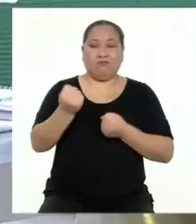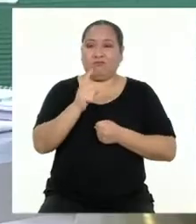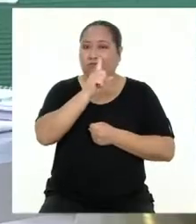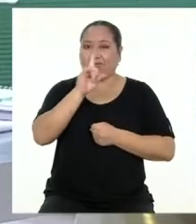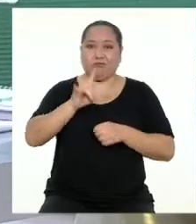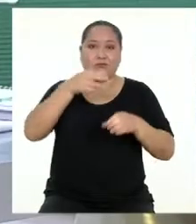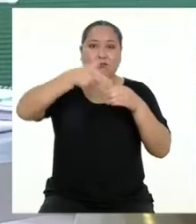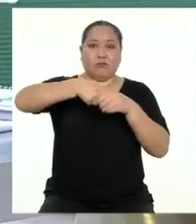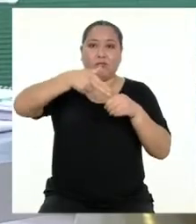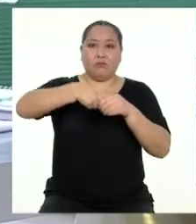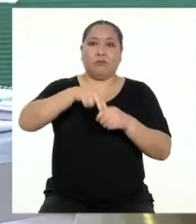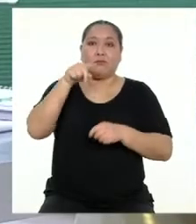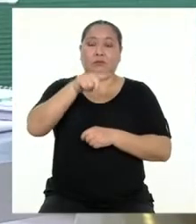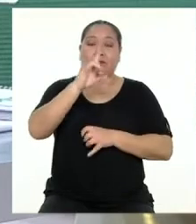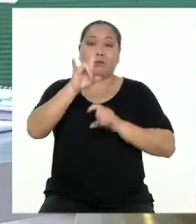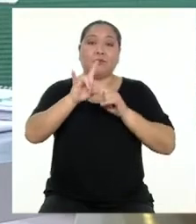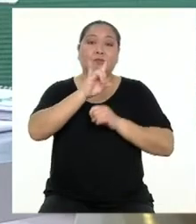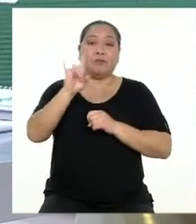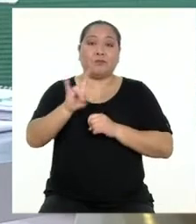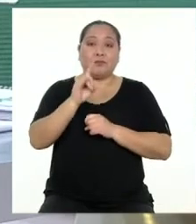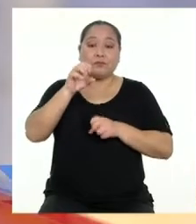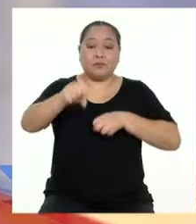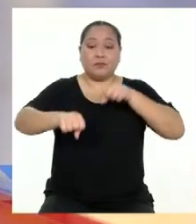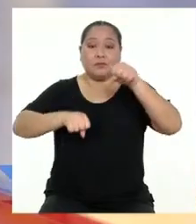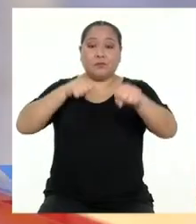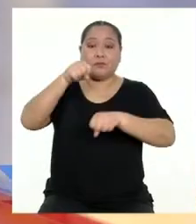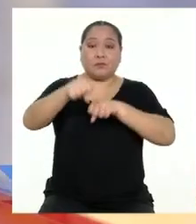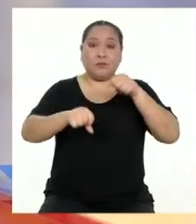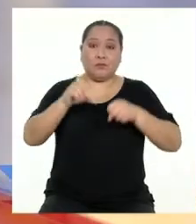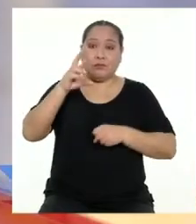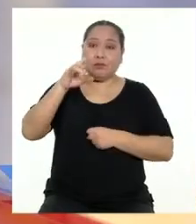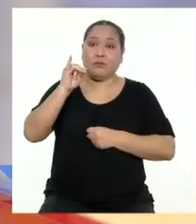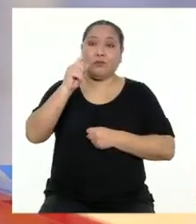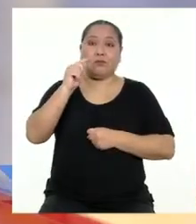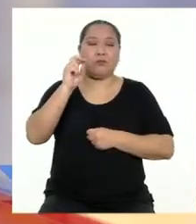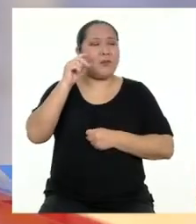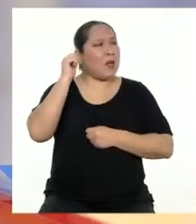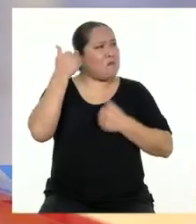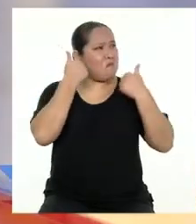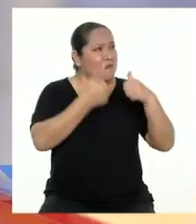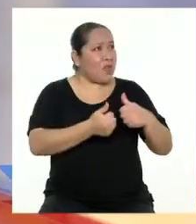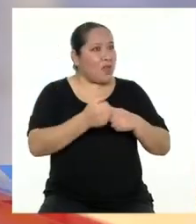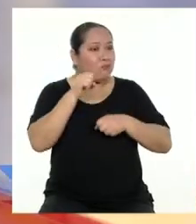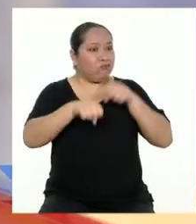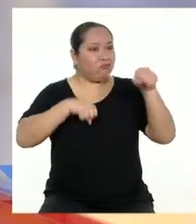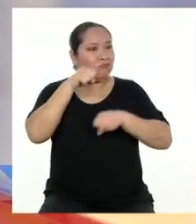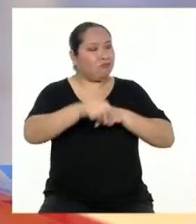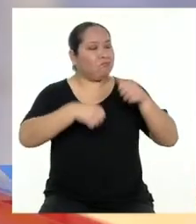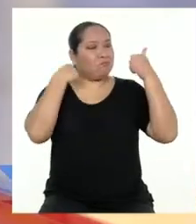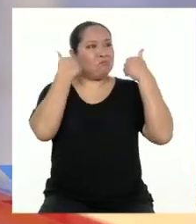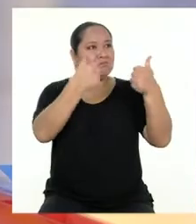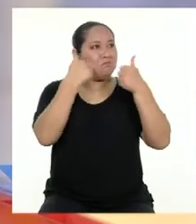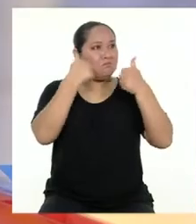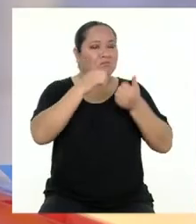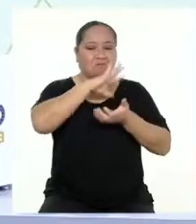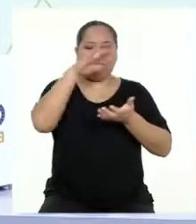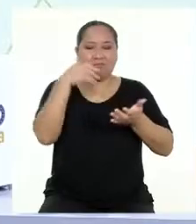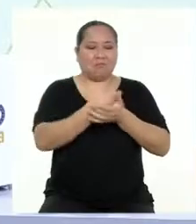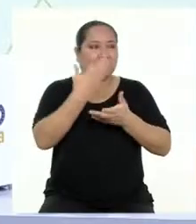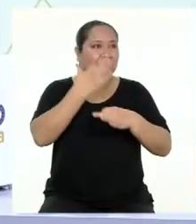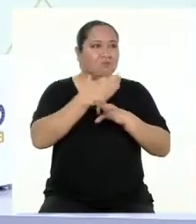Lo que están haciendo es usar la bicicleta de Cristina. ¡Genial! Andar en bicicleta es lo máximo en todos los